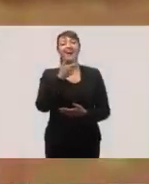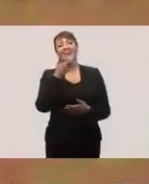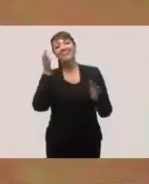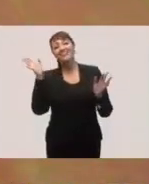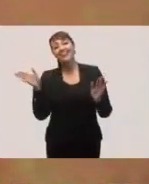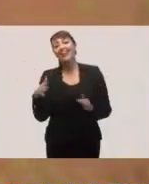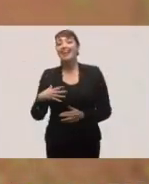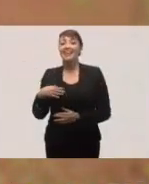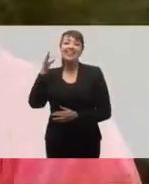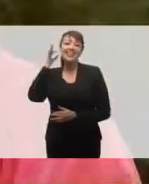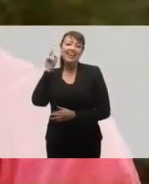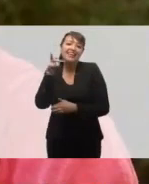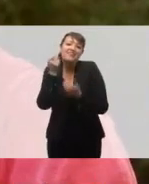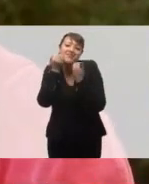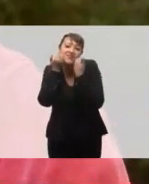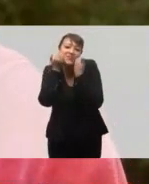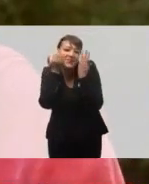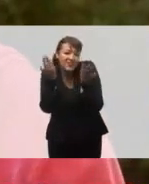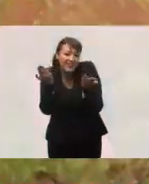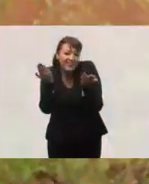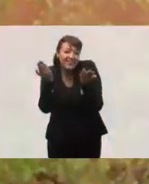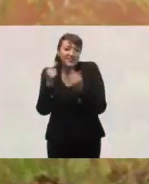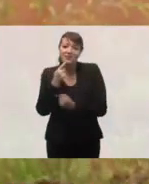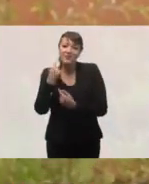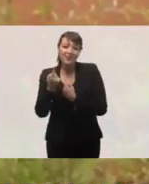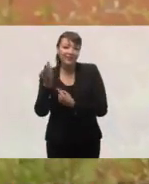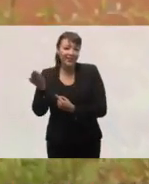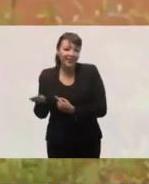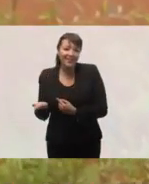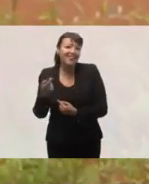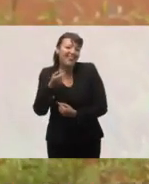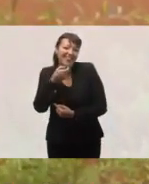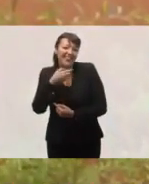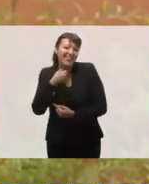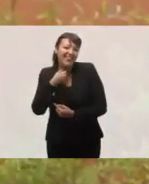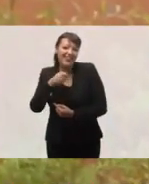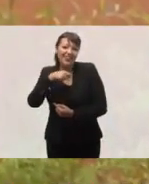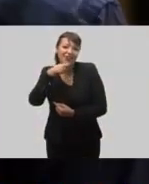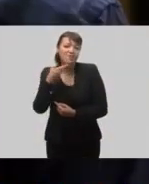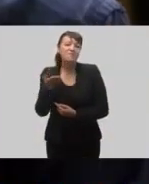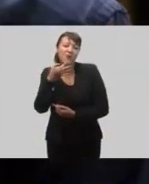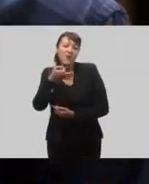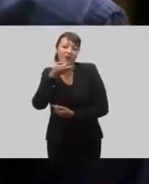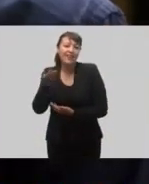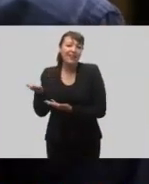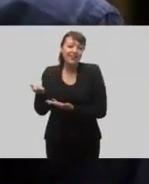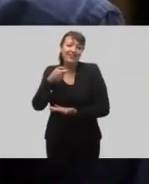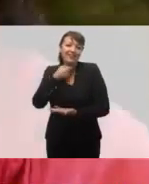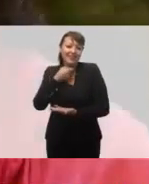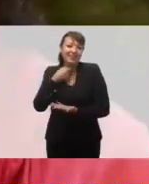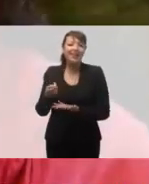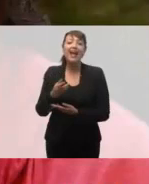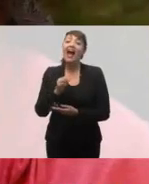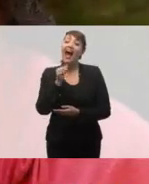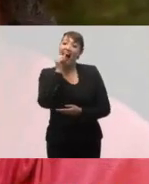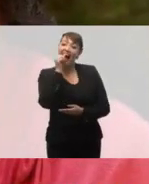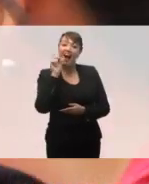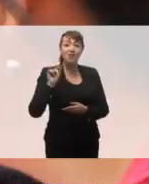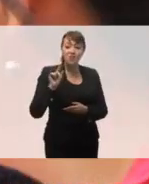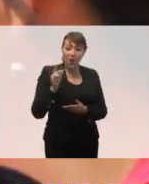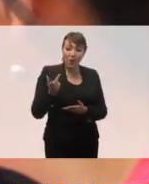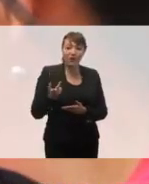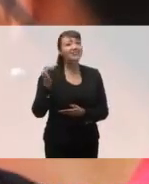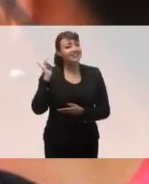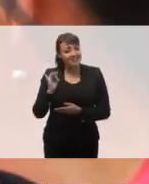hija lo que pasa es que el señor garzón es un poco tímido y le da vergüenza preguntarte qué querés comer cuéntale tú qué quieres ahí